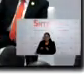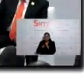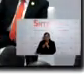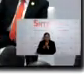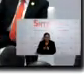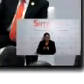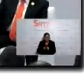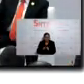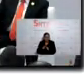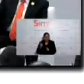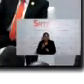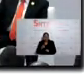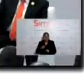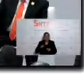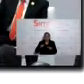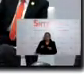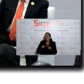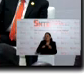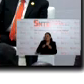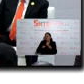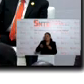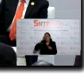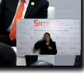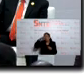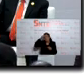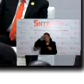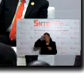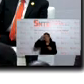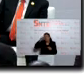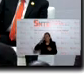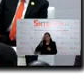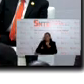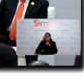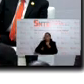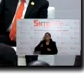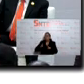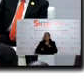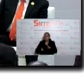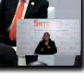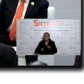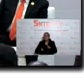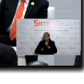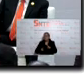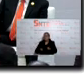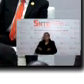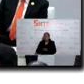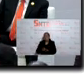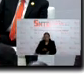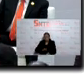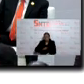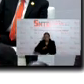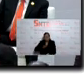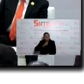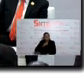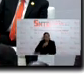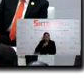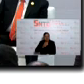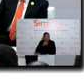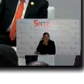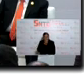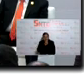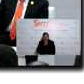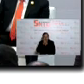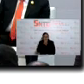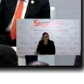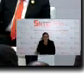es que el aprendizaje y el rendimiento ocular dependen de las emociones, del clima del aula y de la escuela.